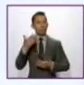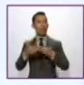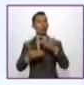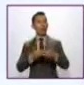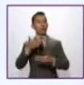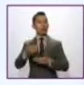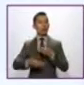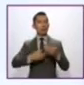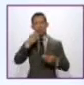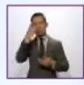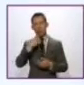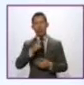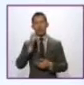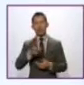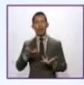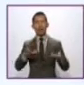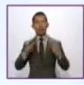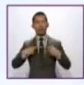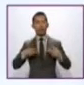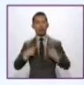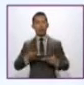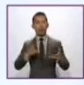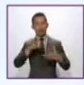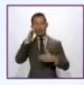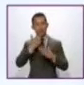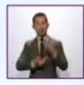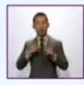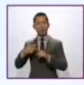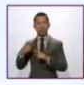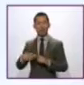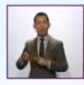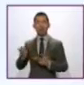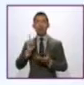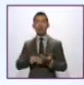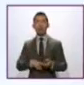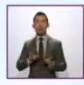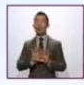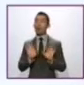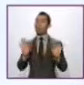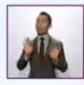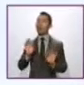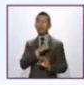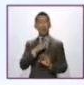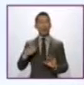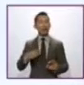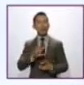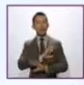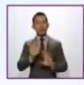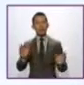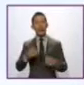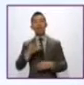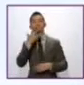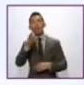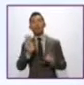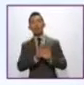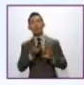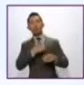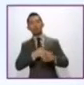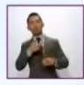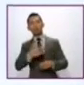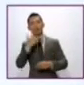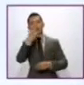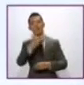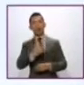en contra de aquellos delincuentes de cuello blanco, que es indispensable que se tomen cartas en el